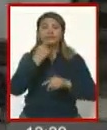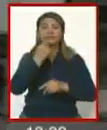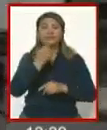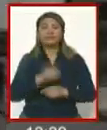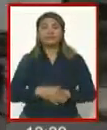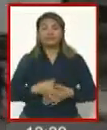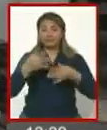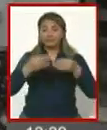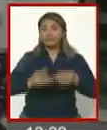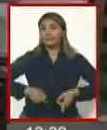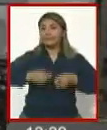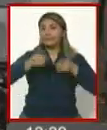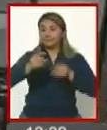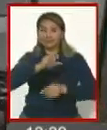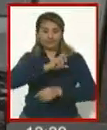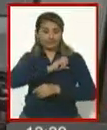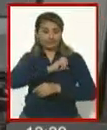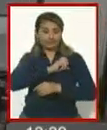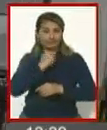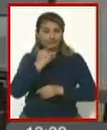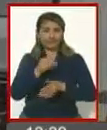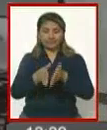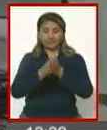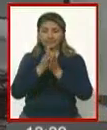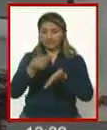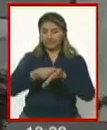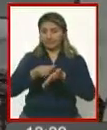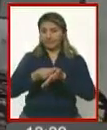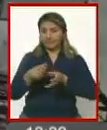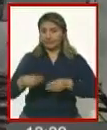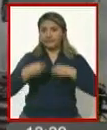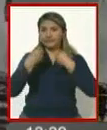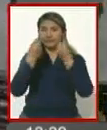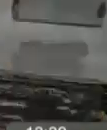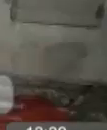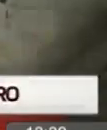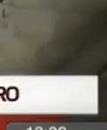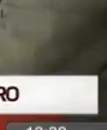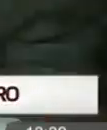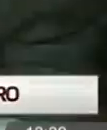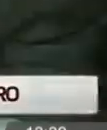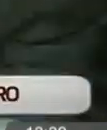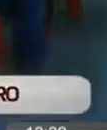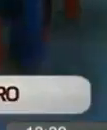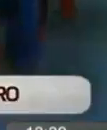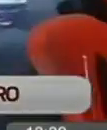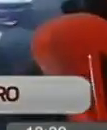aseguran que formalizarán su denuncia en la FELCC, ellos piden que el dinero les sea devuelto.